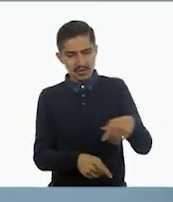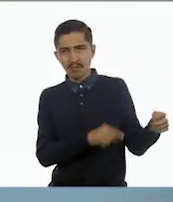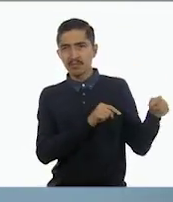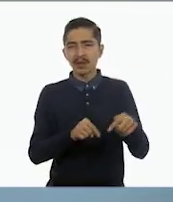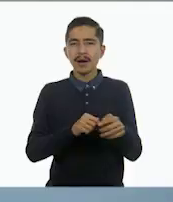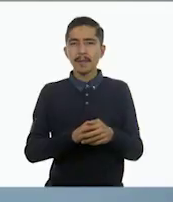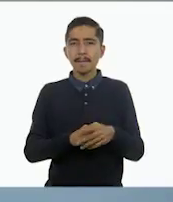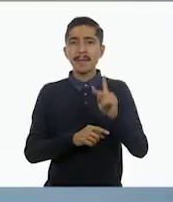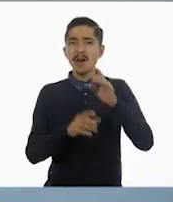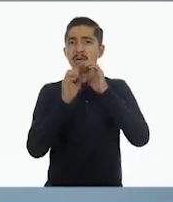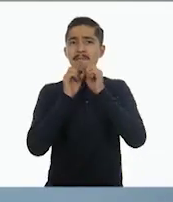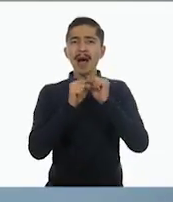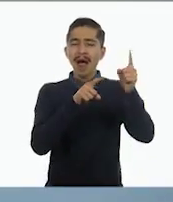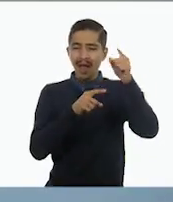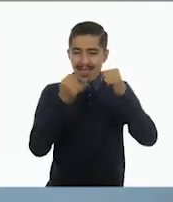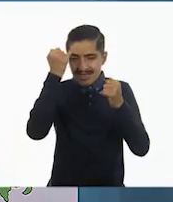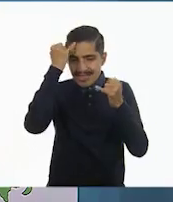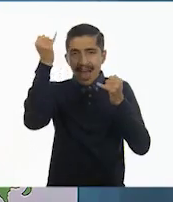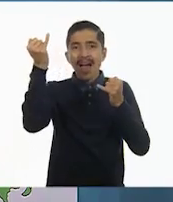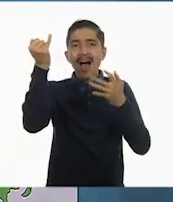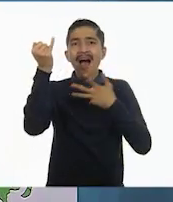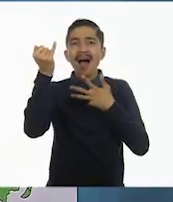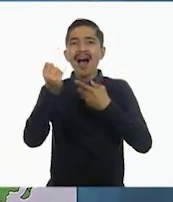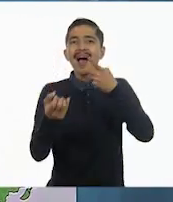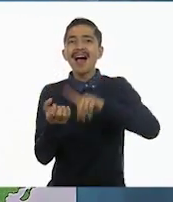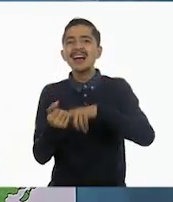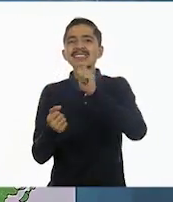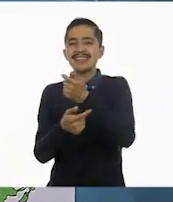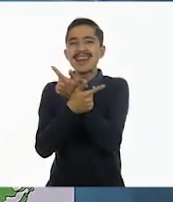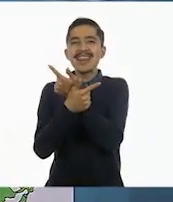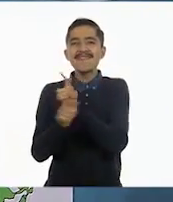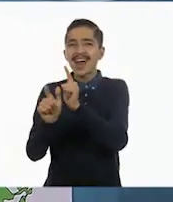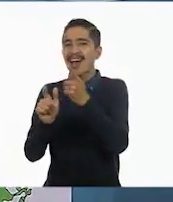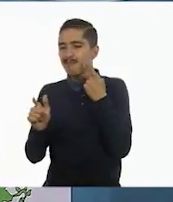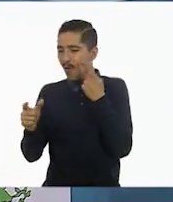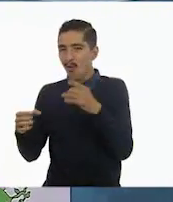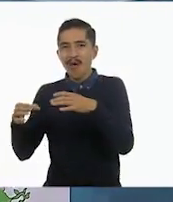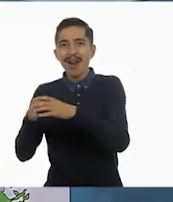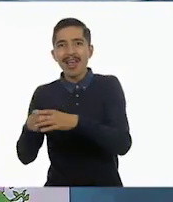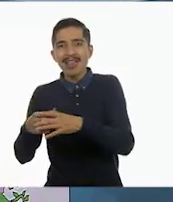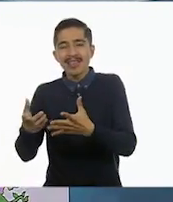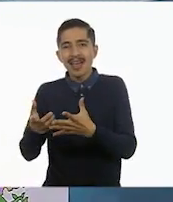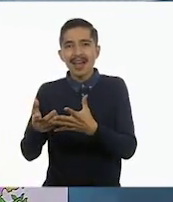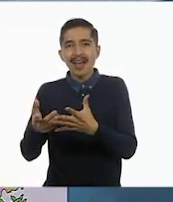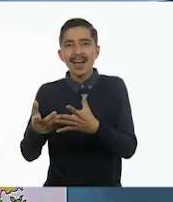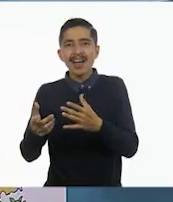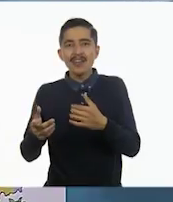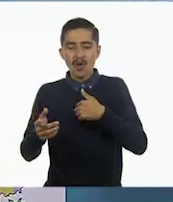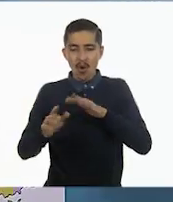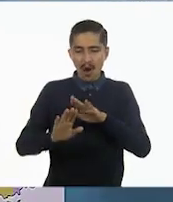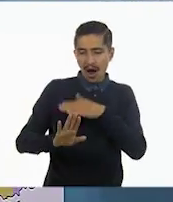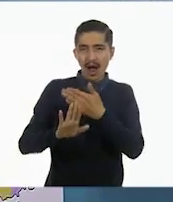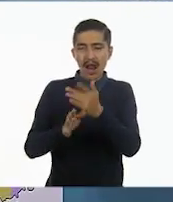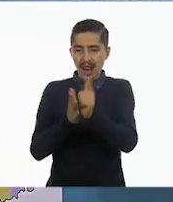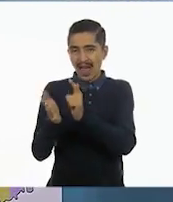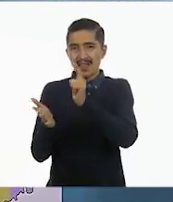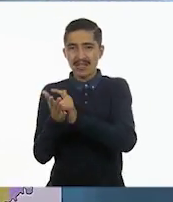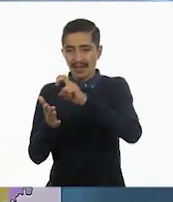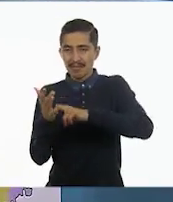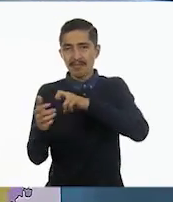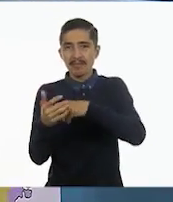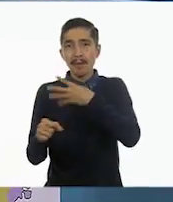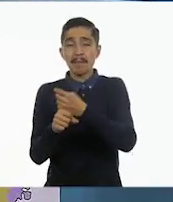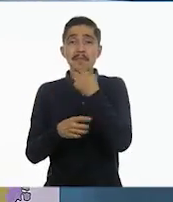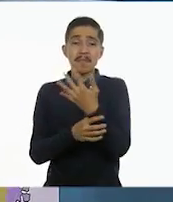tenía ideas liberales. ¡Oh! Así es, Ton. En lugar de oponerse a las leyes de reforma como esperaban